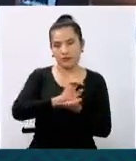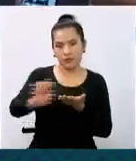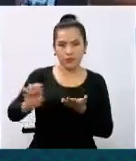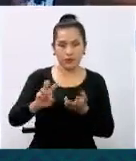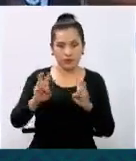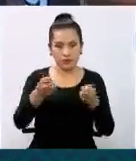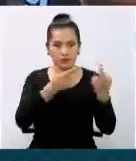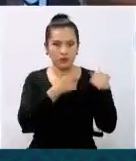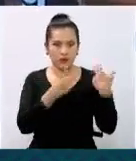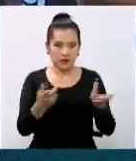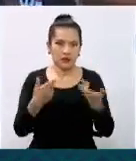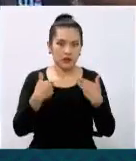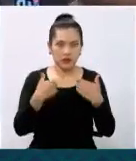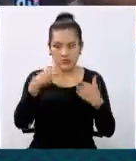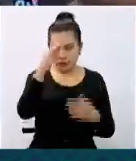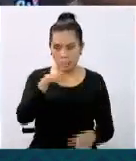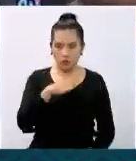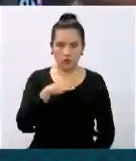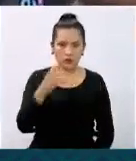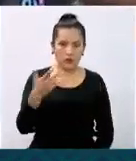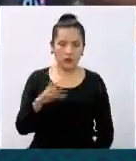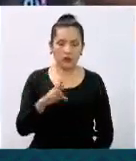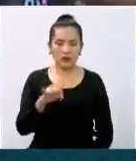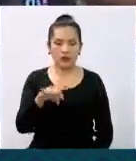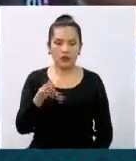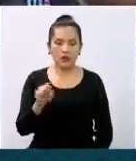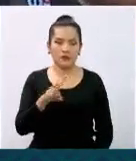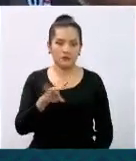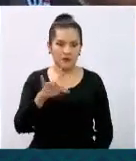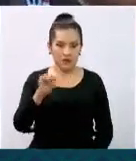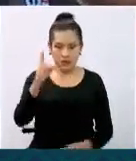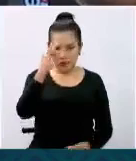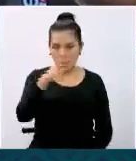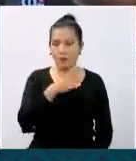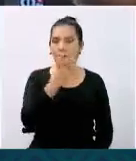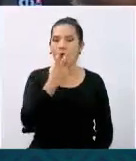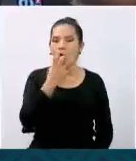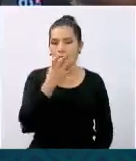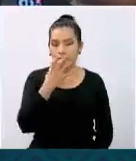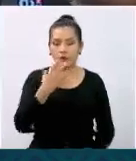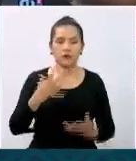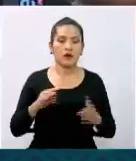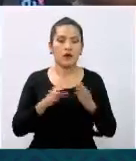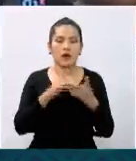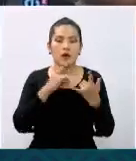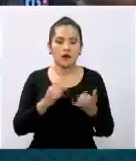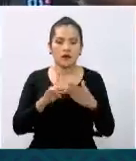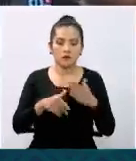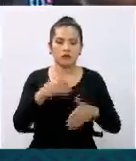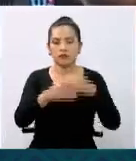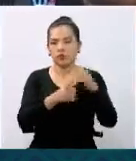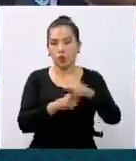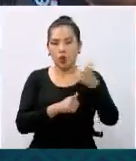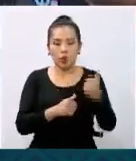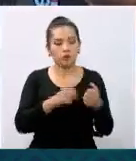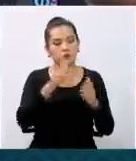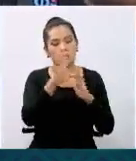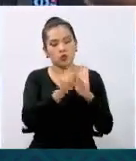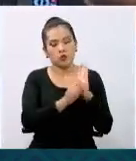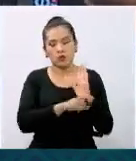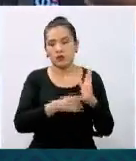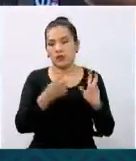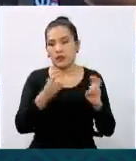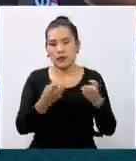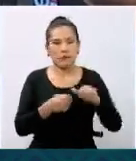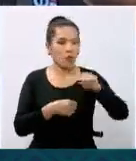que tenía el señor Reyes Villa, y posterior a aquello, a que ha sido revocado, se han iniciado procesos, había otra constitución, había un caso de